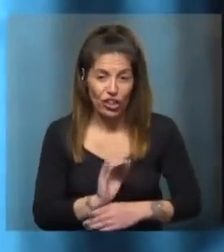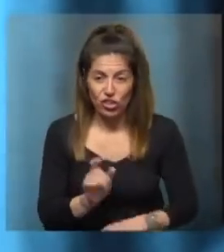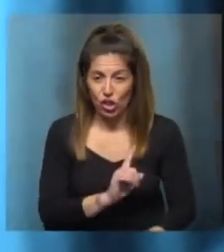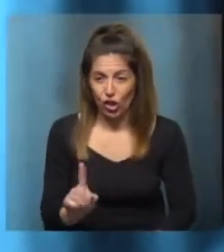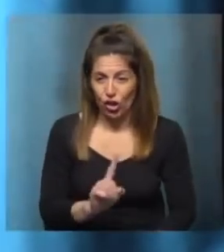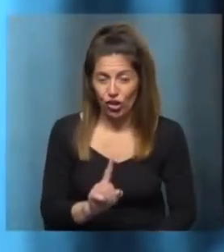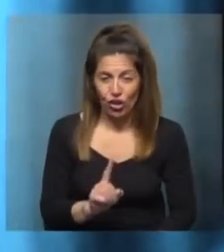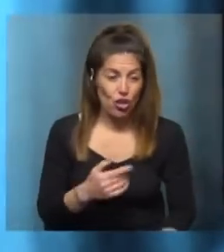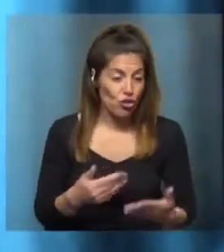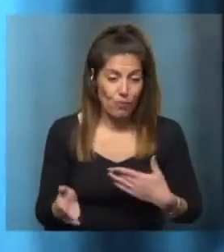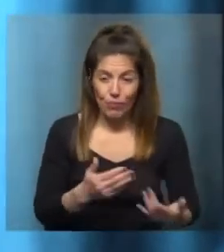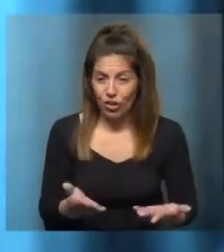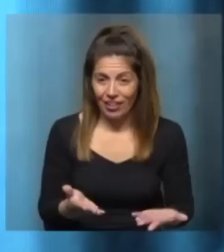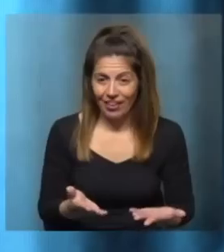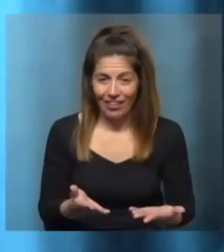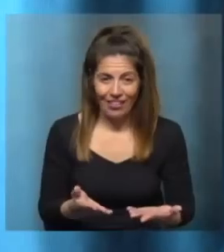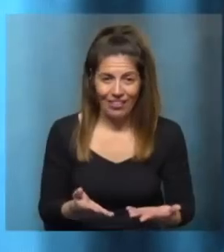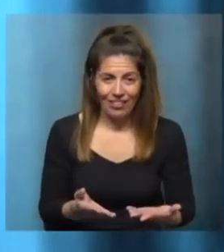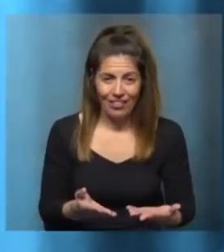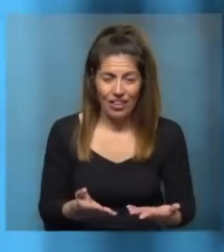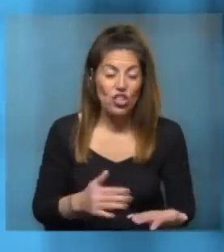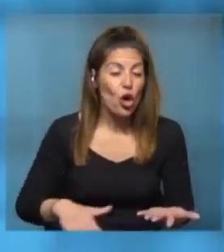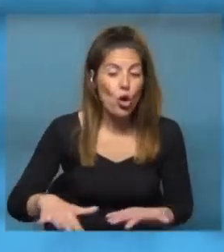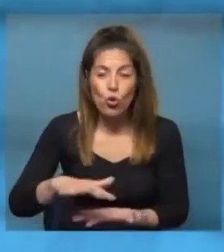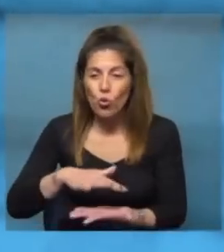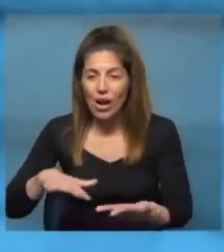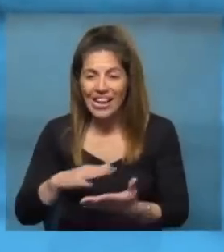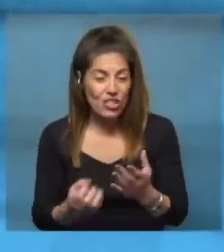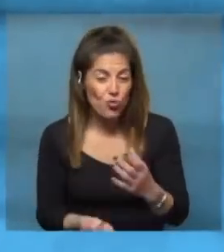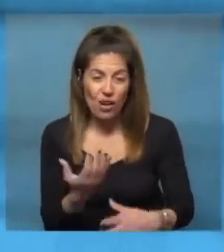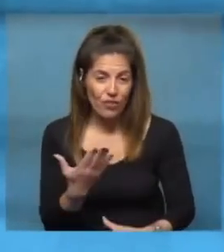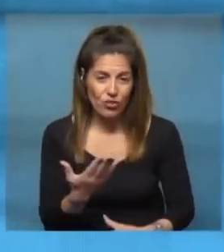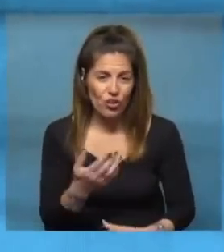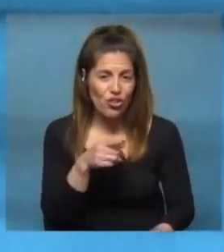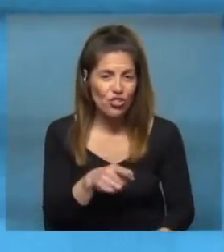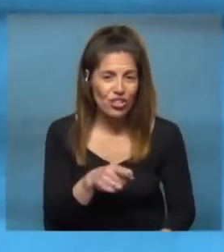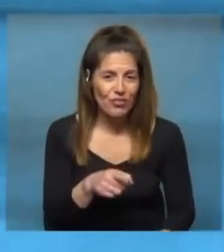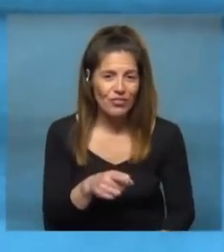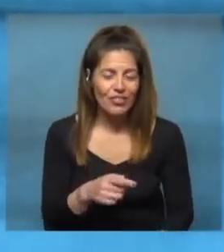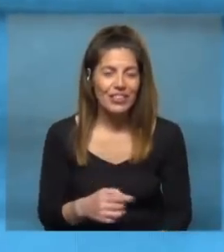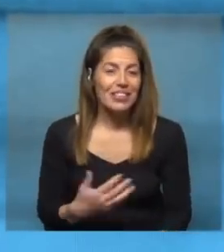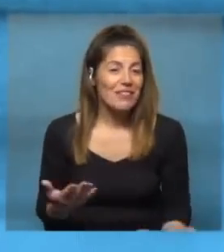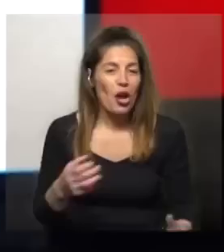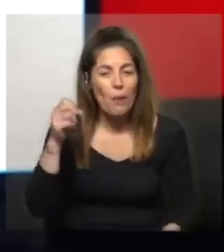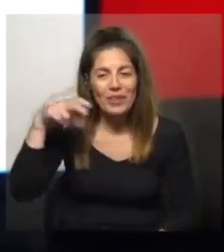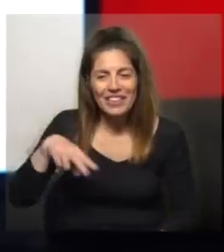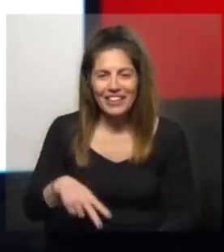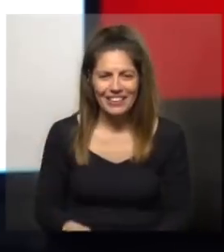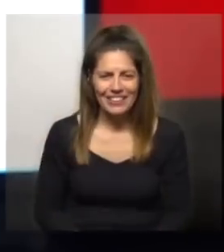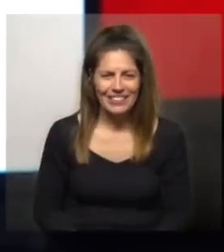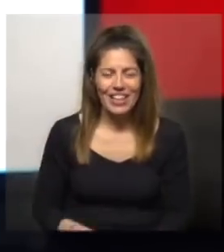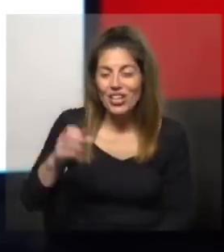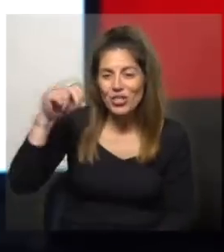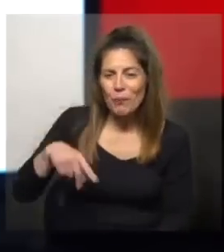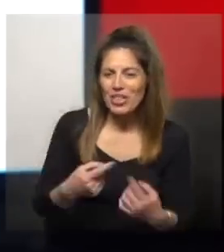madre biológica no no importa son como lugares nuevos no sé pata hay que suspiraba Y qué opina no Yo opino todo